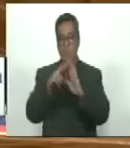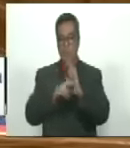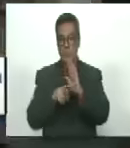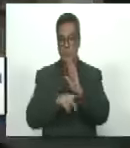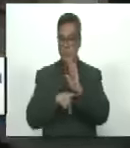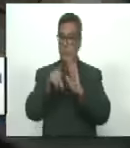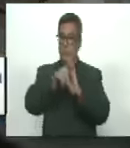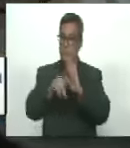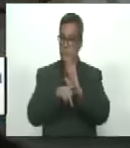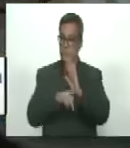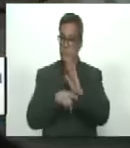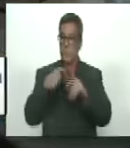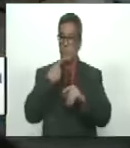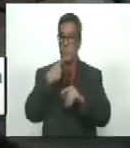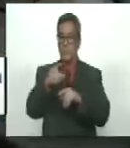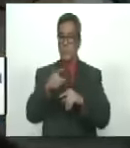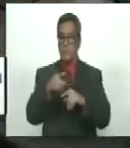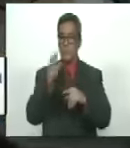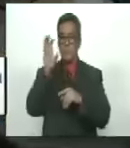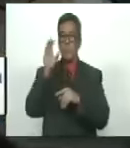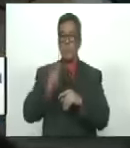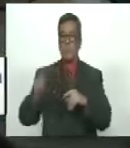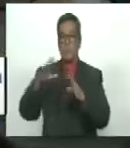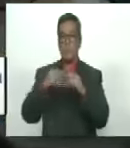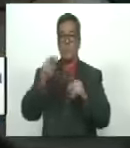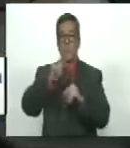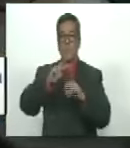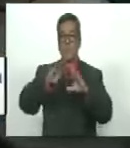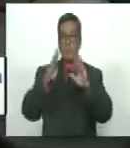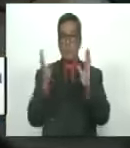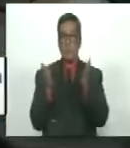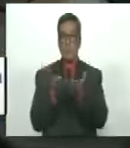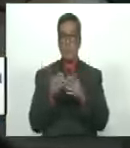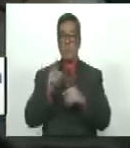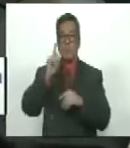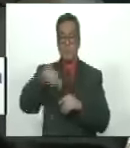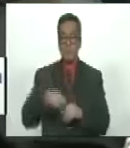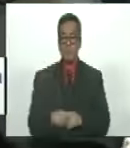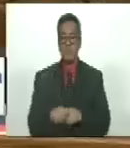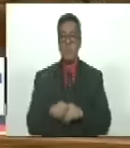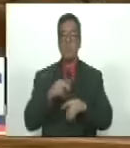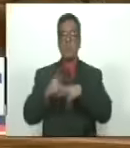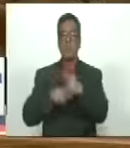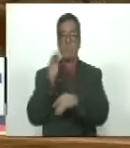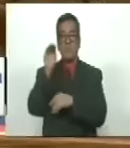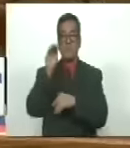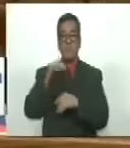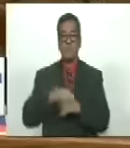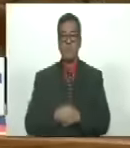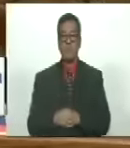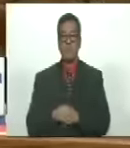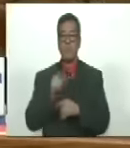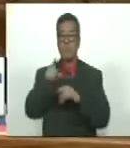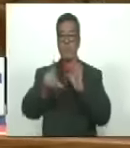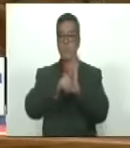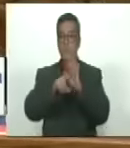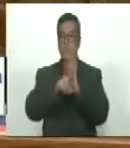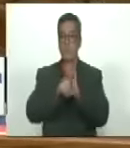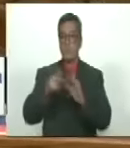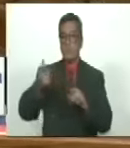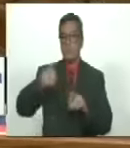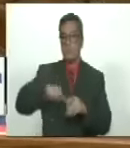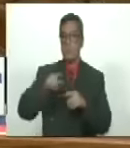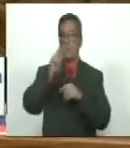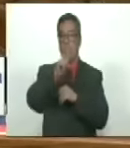se ha propuesto para el país y para el mundo, y por supuesto para las generaciones futuras. Esta es una ley que cuenta